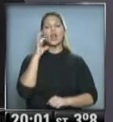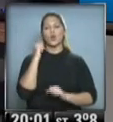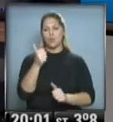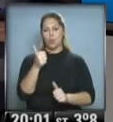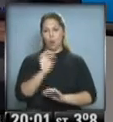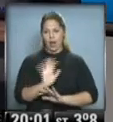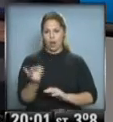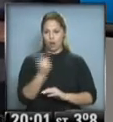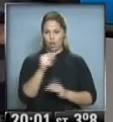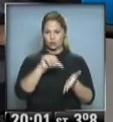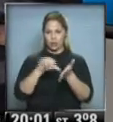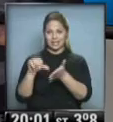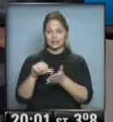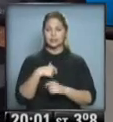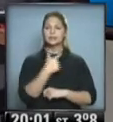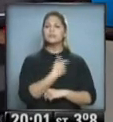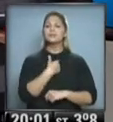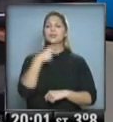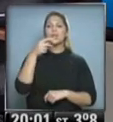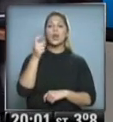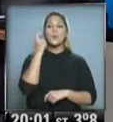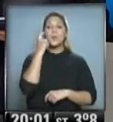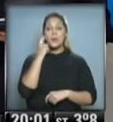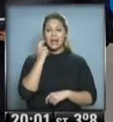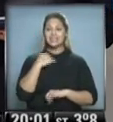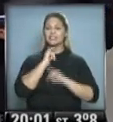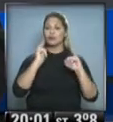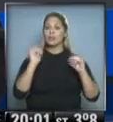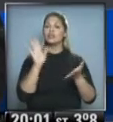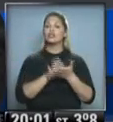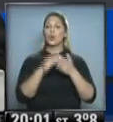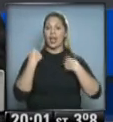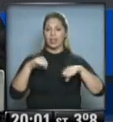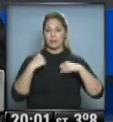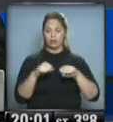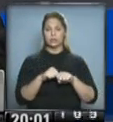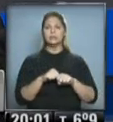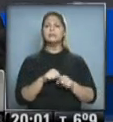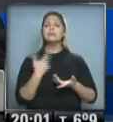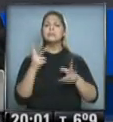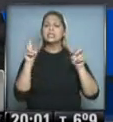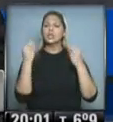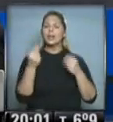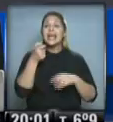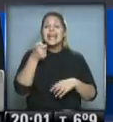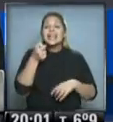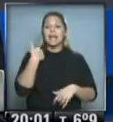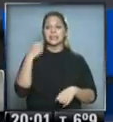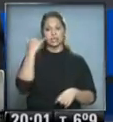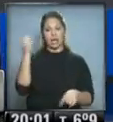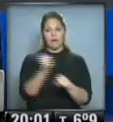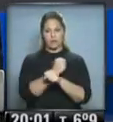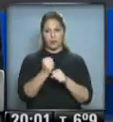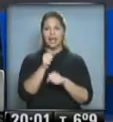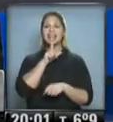países. Maximiliano Steinmann y por supuesto la información y el título del deporte. El título es que está casi confirmado que el Tata